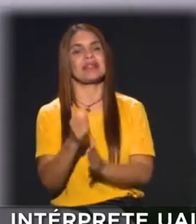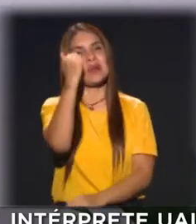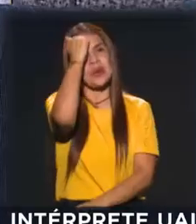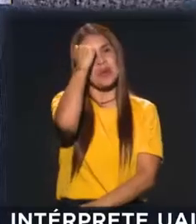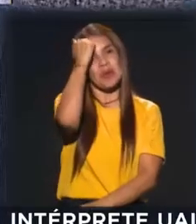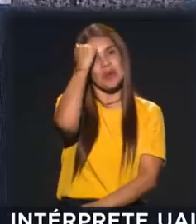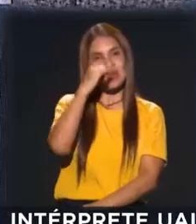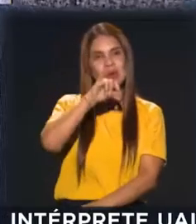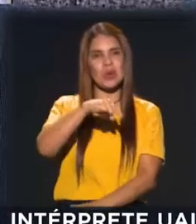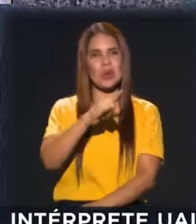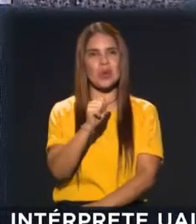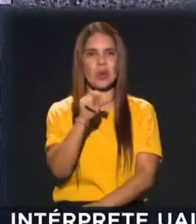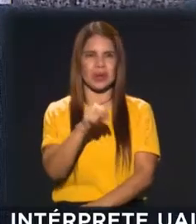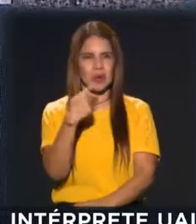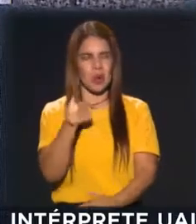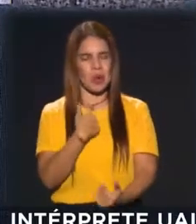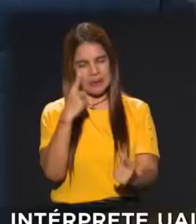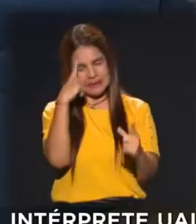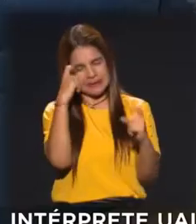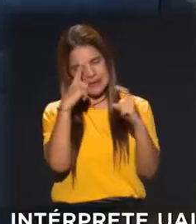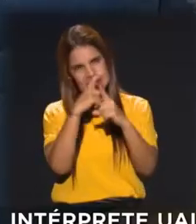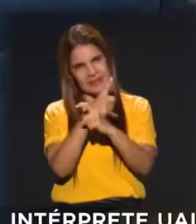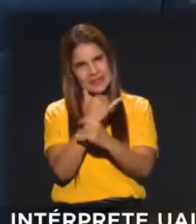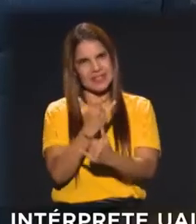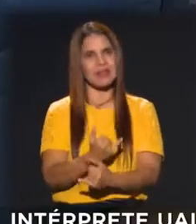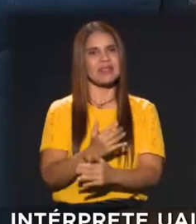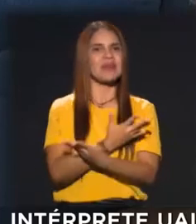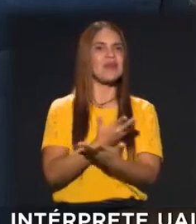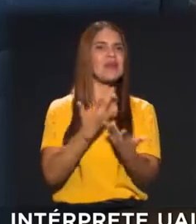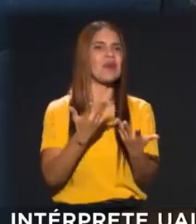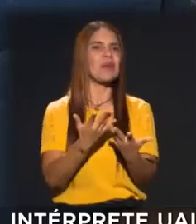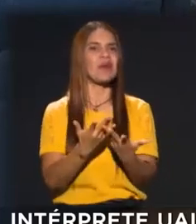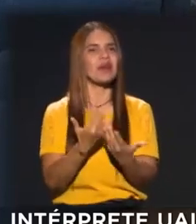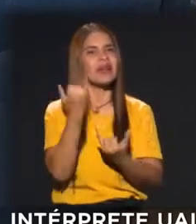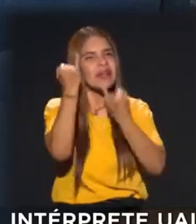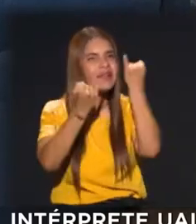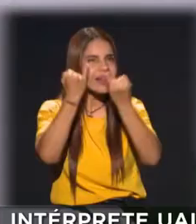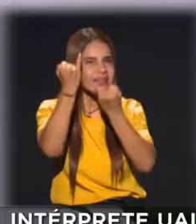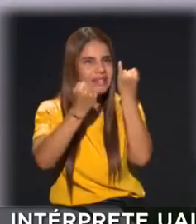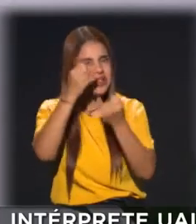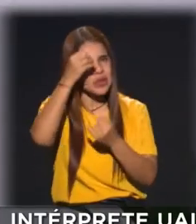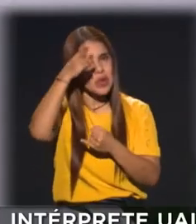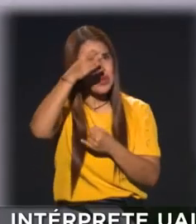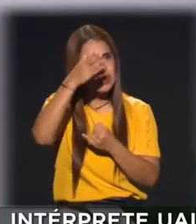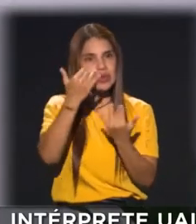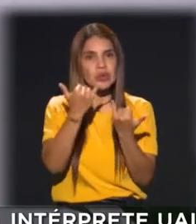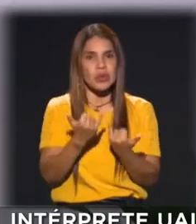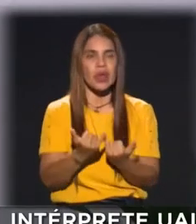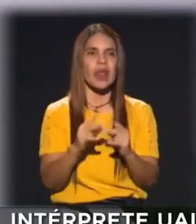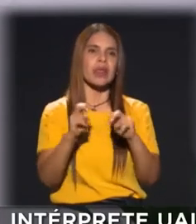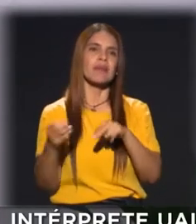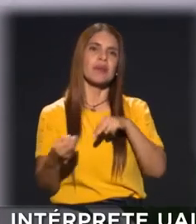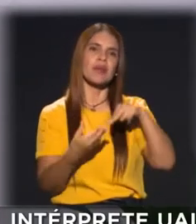Juan Calle, hoy usted nos deja como pensando en cómo replantear muchos de los conceptos que hoy se viven en